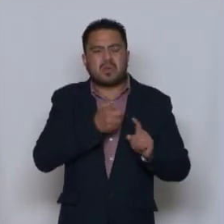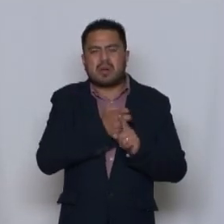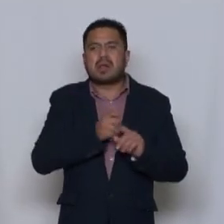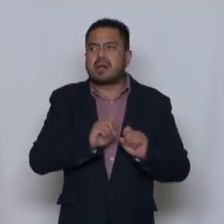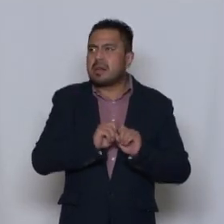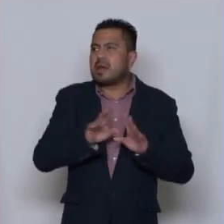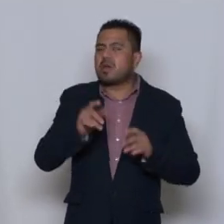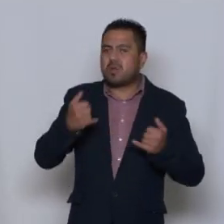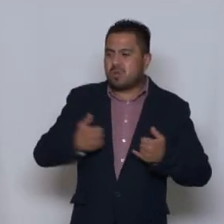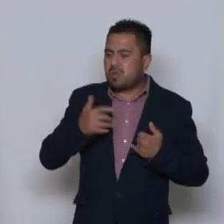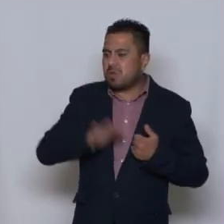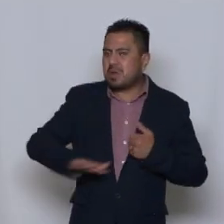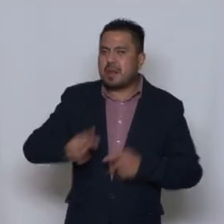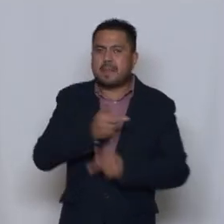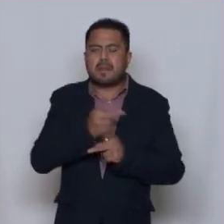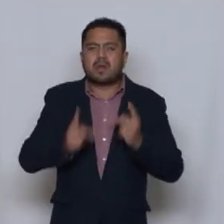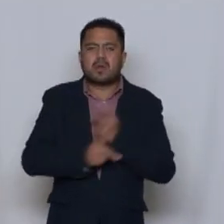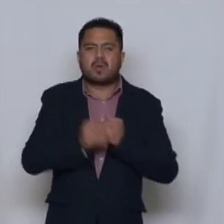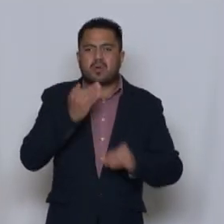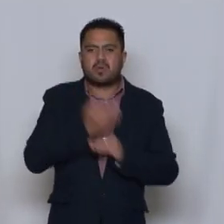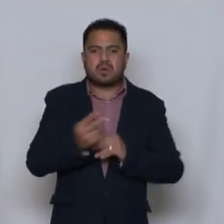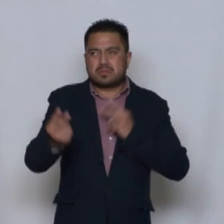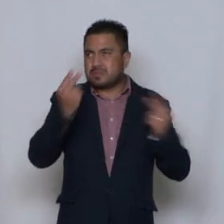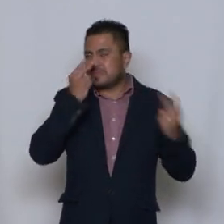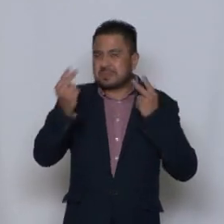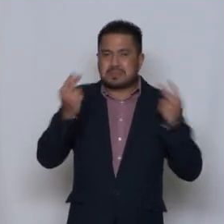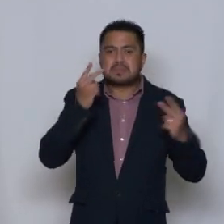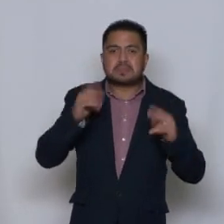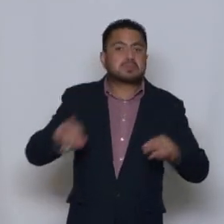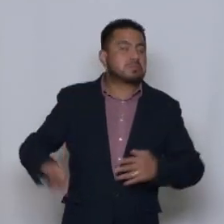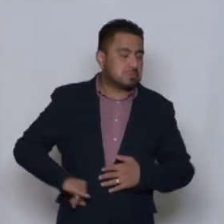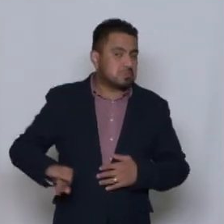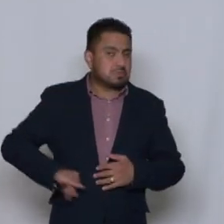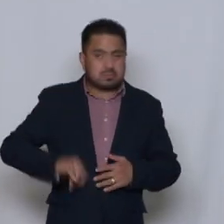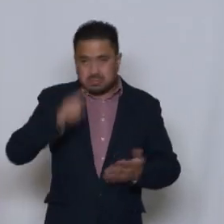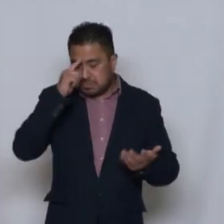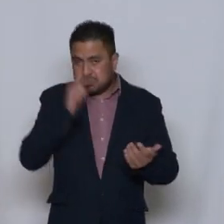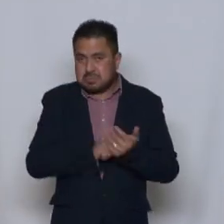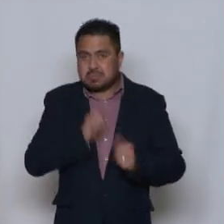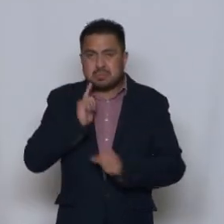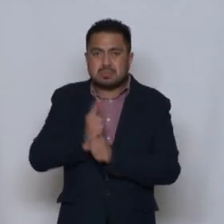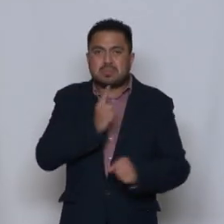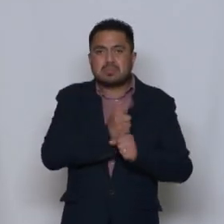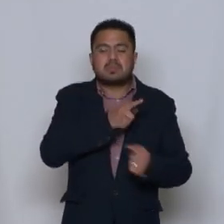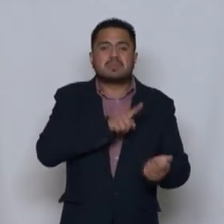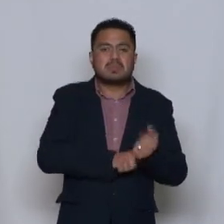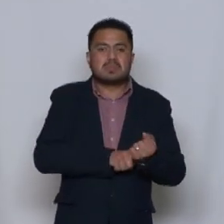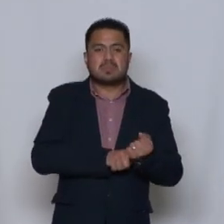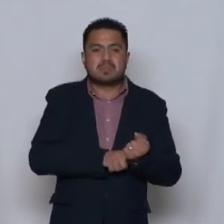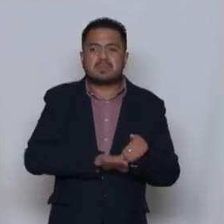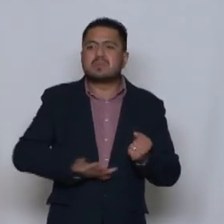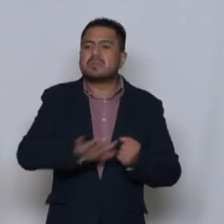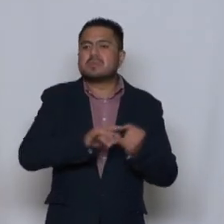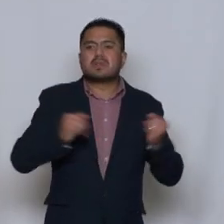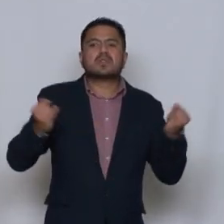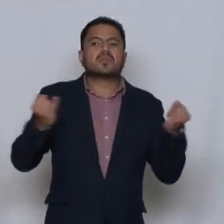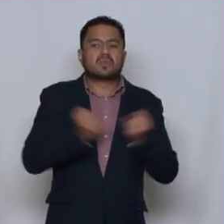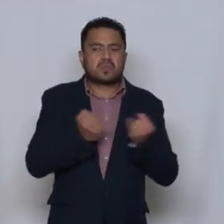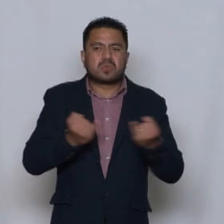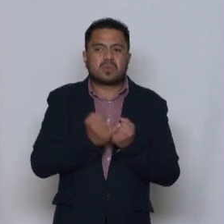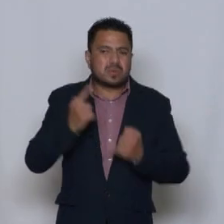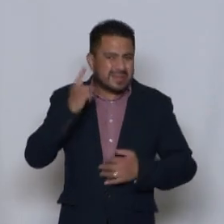y para los chavos de prepa que nos están viendo, por ejemplo, sería muy interesante, yo creo, ver que eh, igual